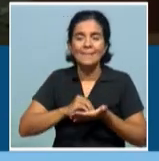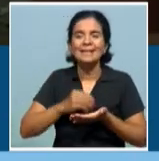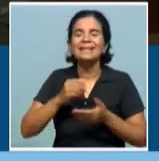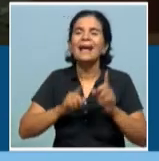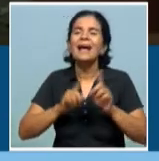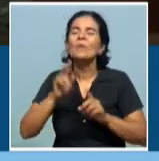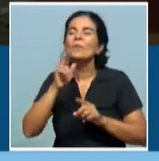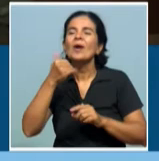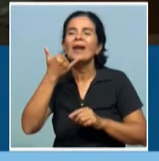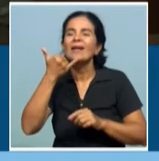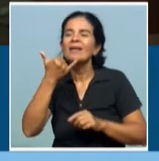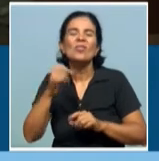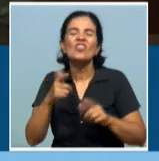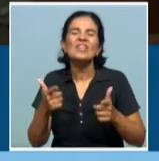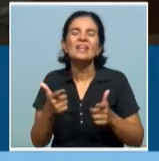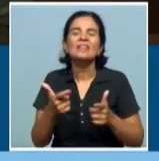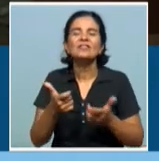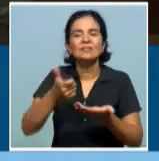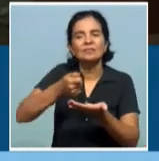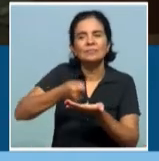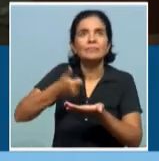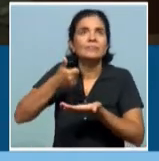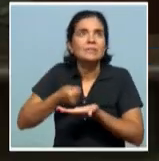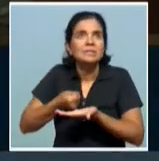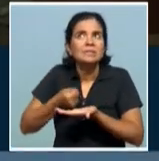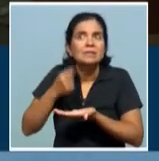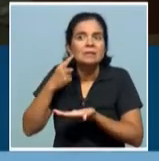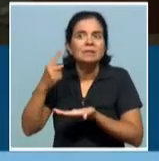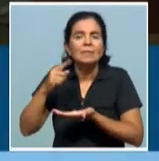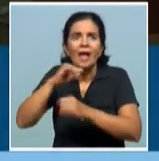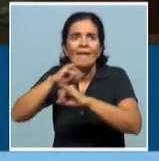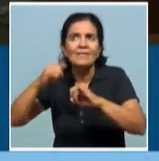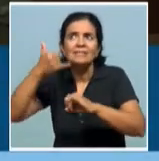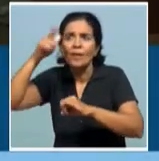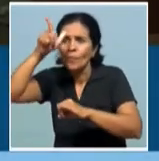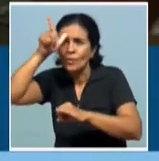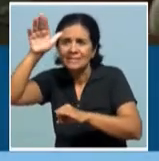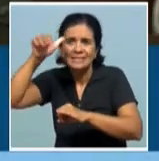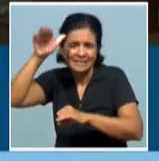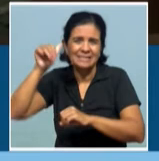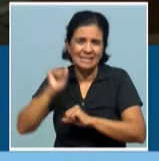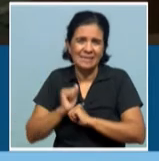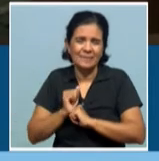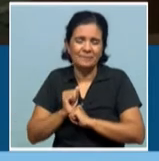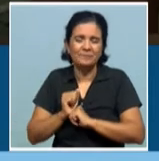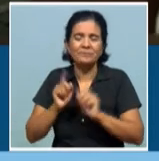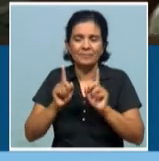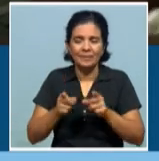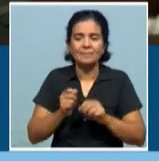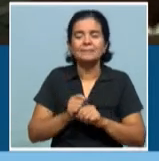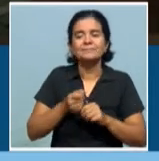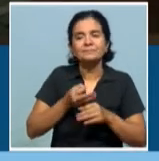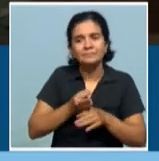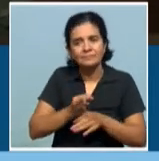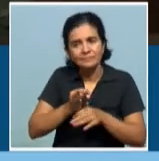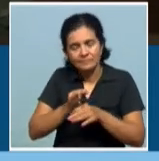uno. Brindamos alojamiento inmediato a víctimas en situación de extrema vulnerabilidad, además de brindarle asesoramiento